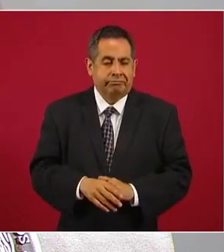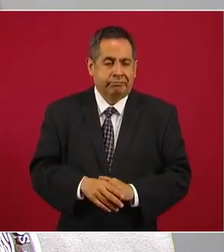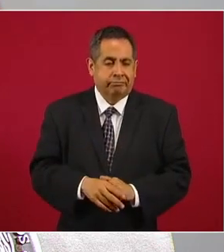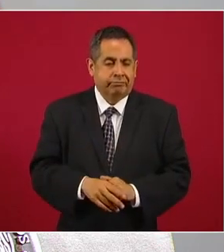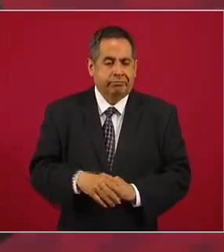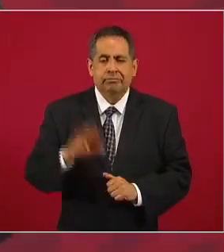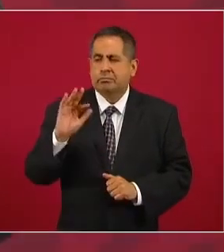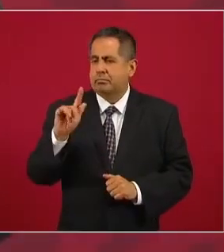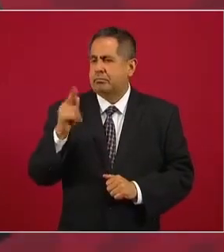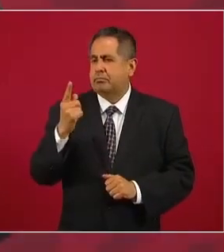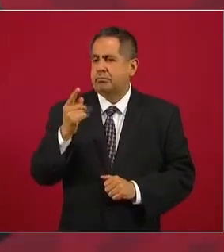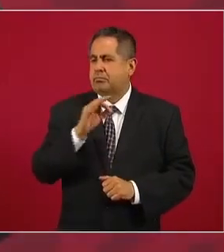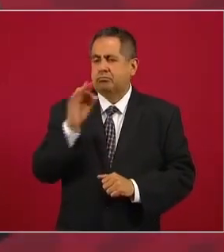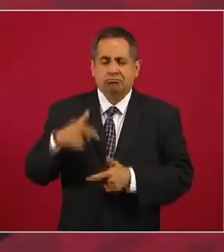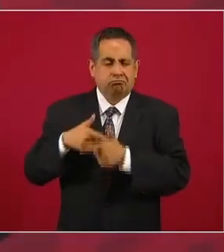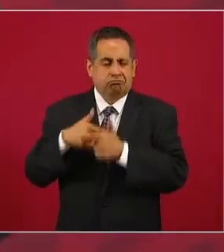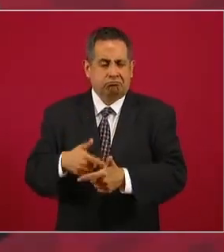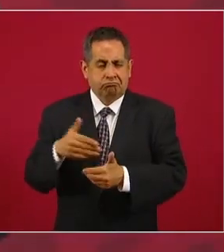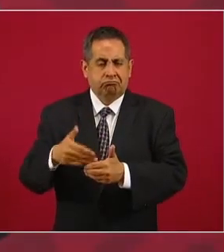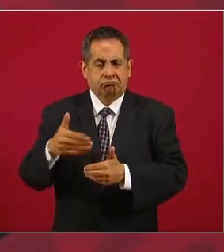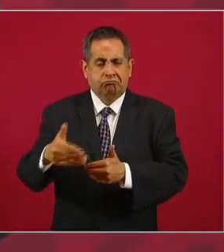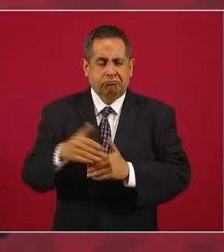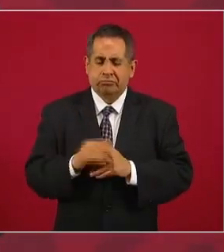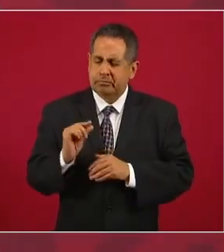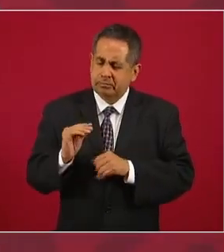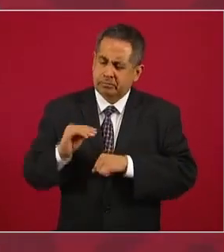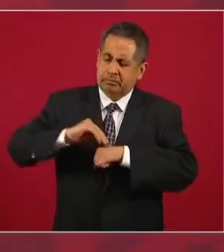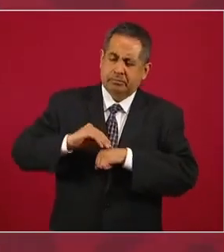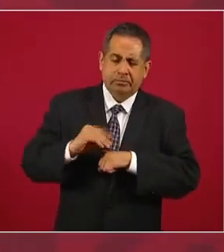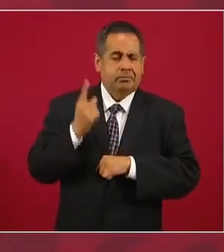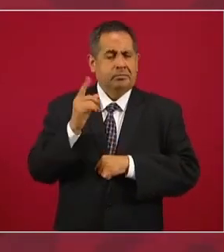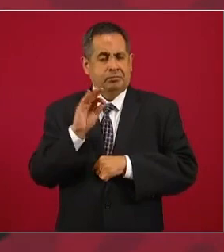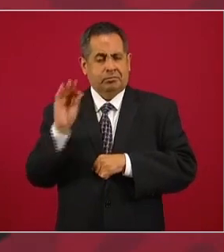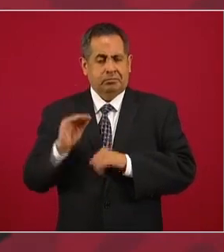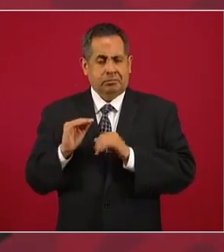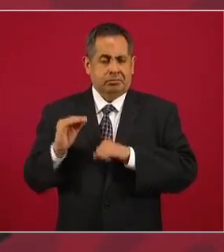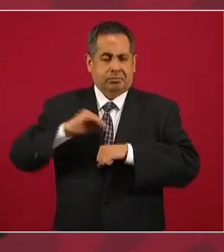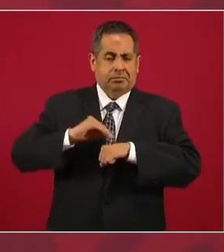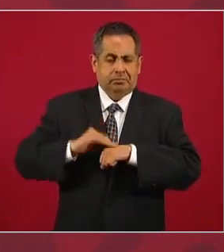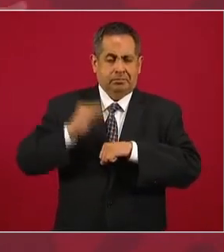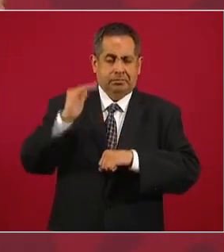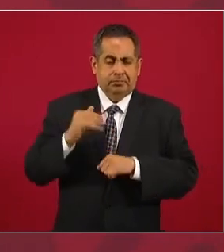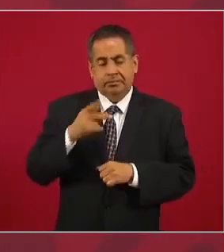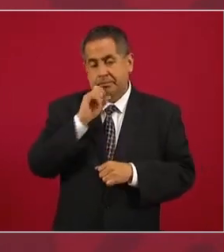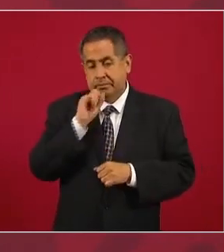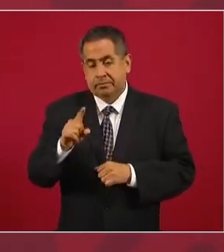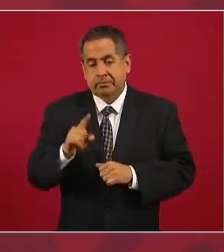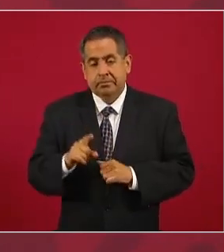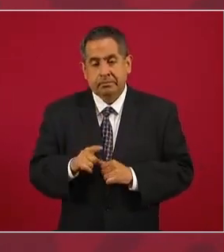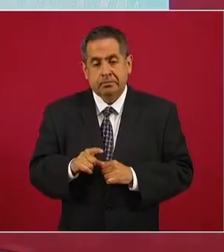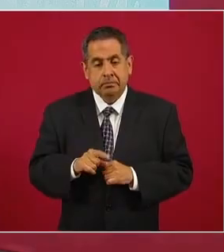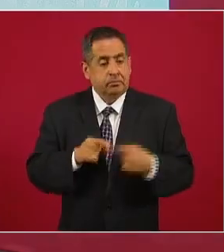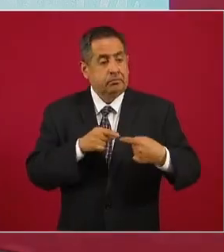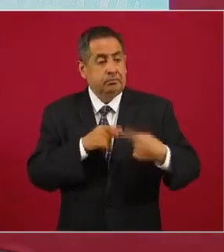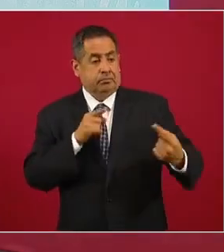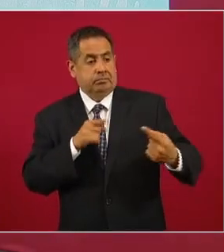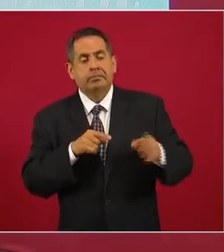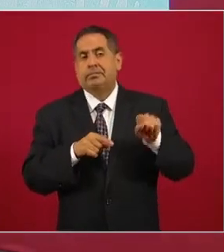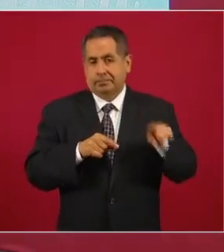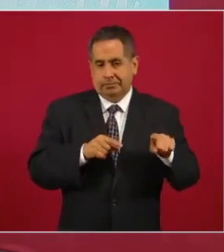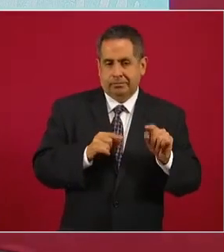de que continúe. Subí un punto, pero también la oposición subió un